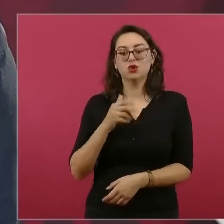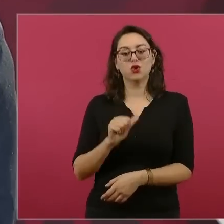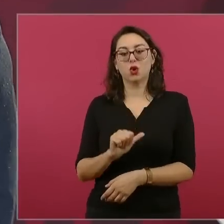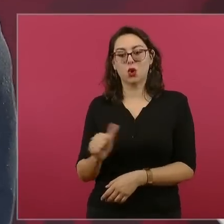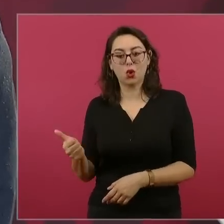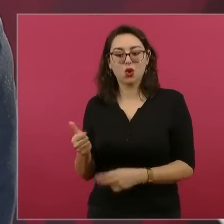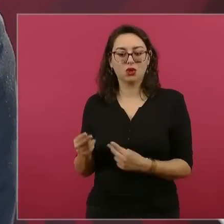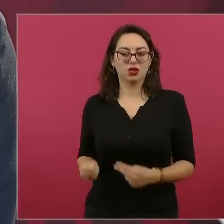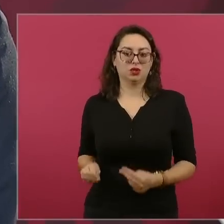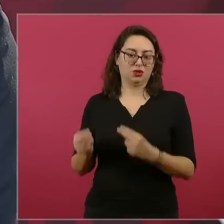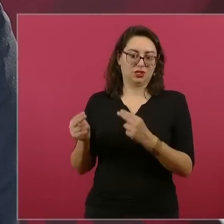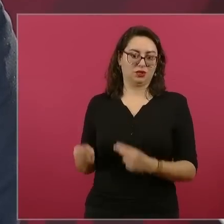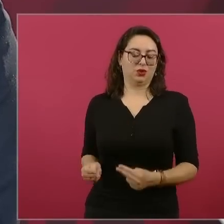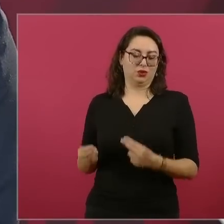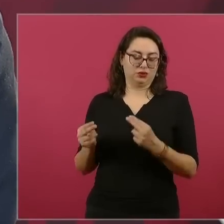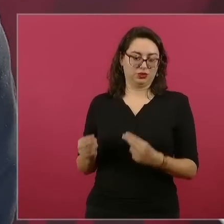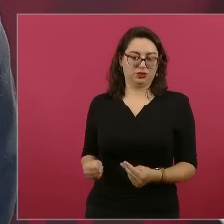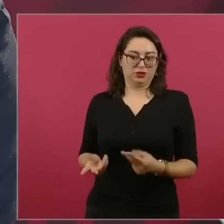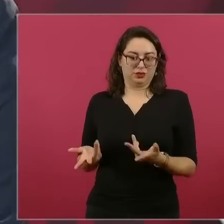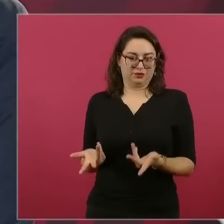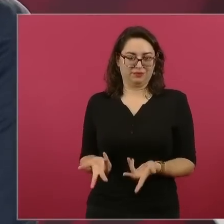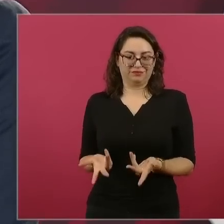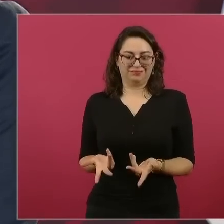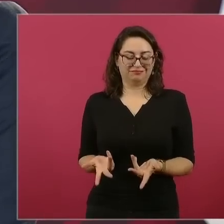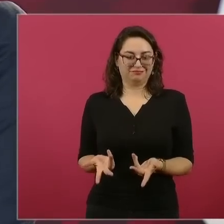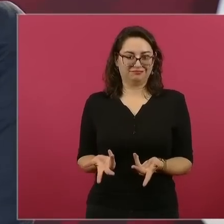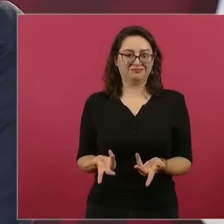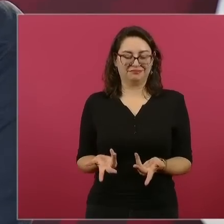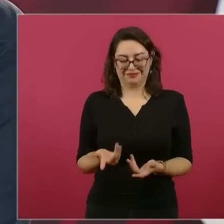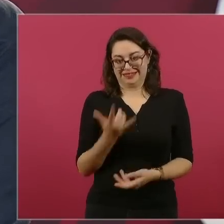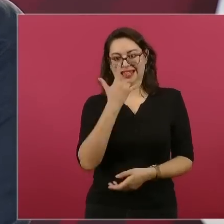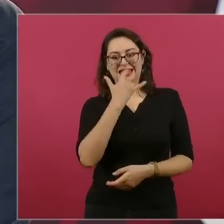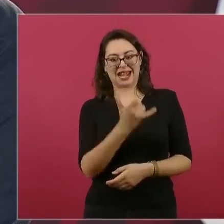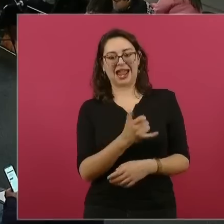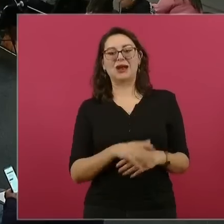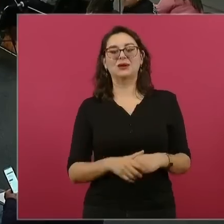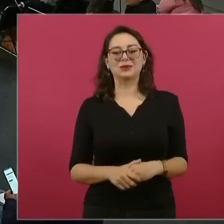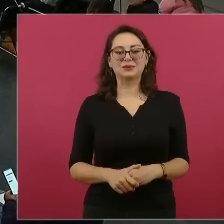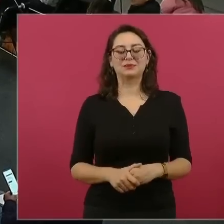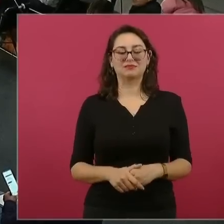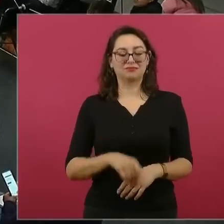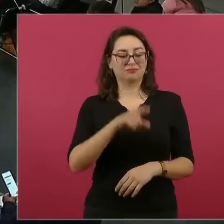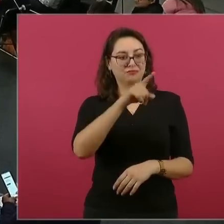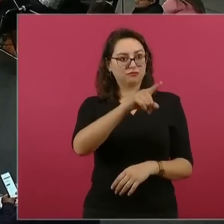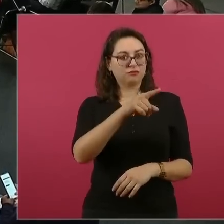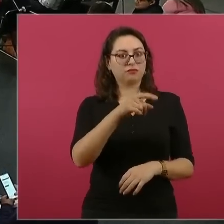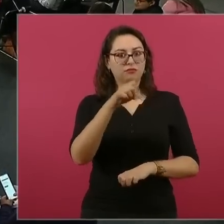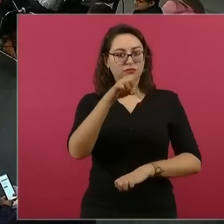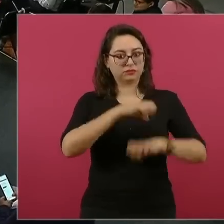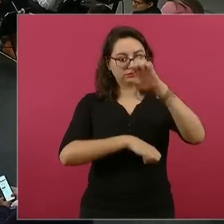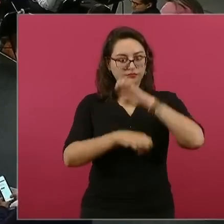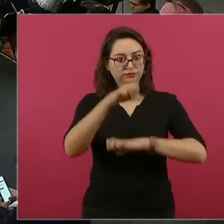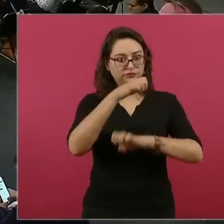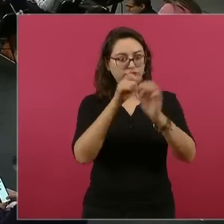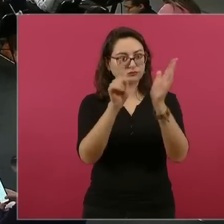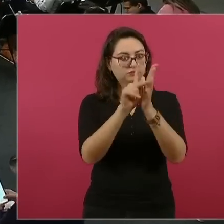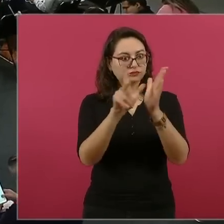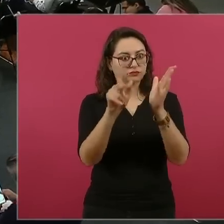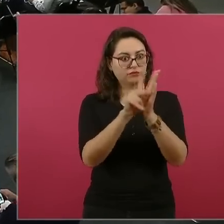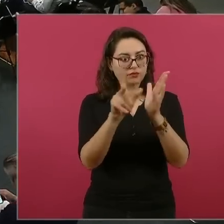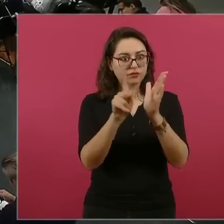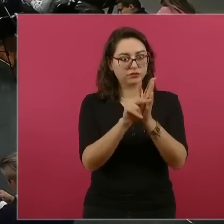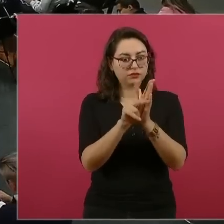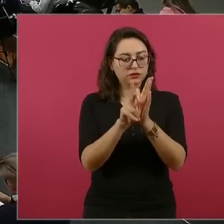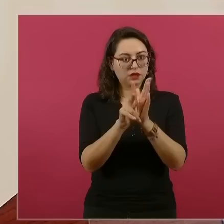paradójico, pero no están hechas para eso. Están hechas para